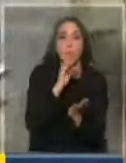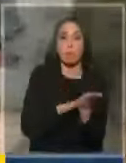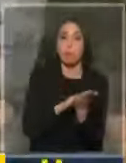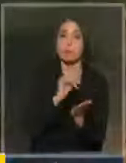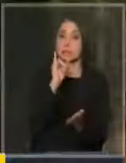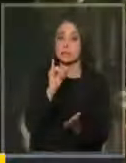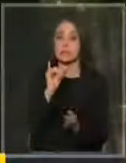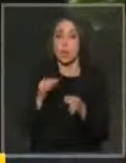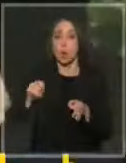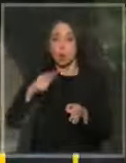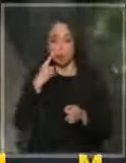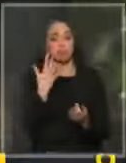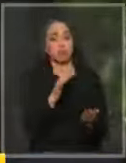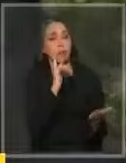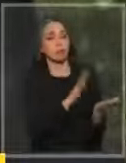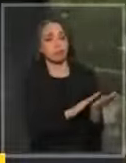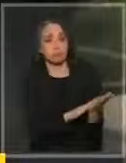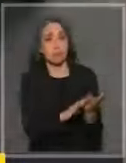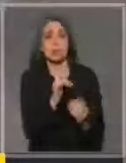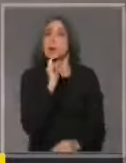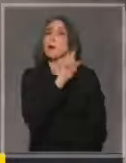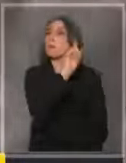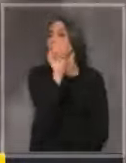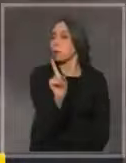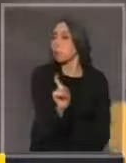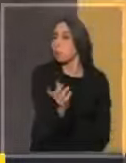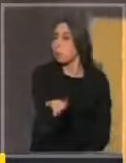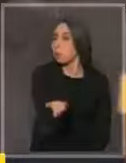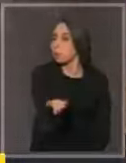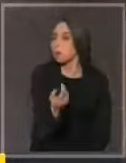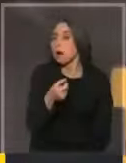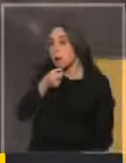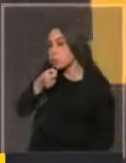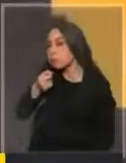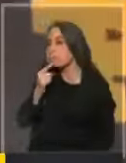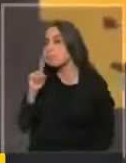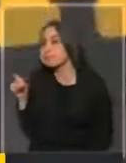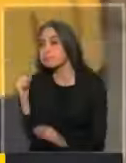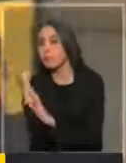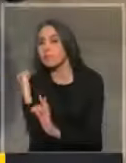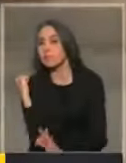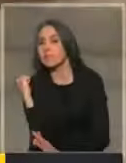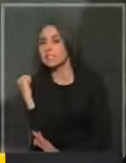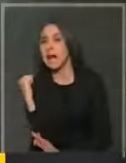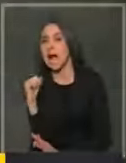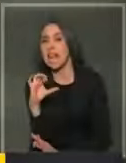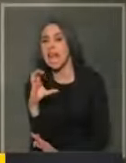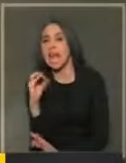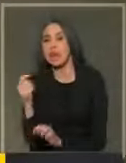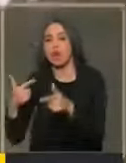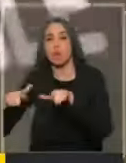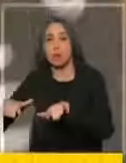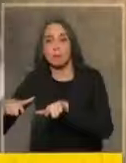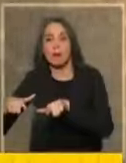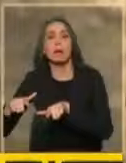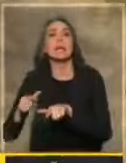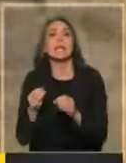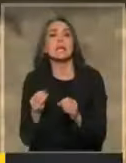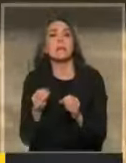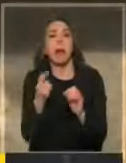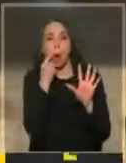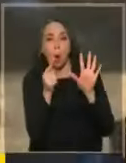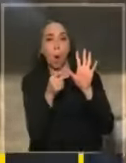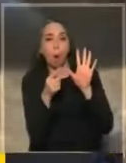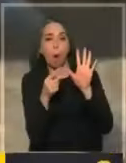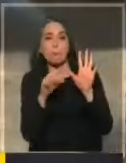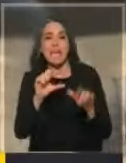este magistrado. Ahora, la pregunta viene, y es lo que le preguntamos al fiscal Eco Matías Aguayo: ¿qué pasa con Elvis Silva? Hasta el